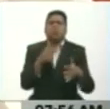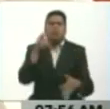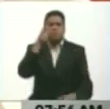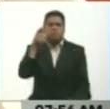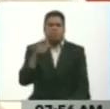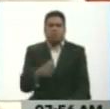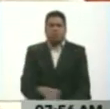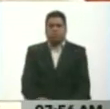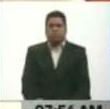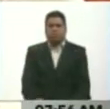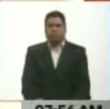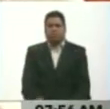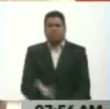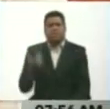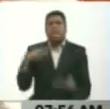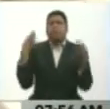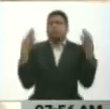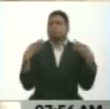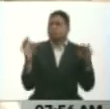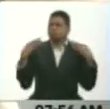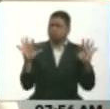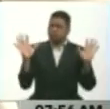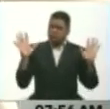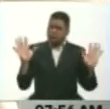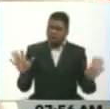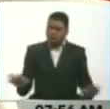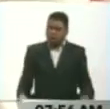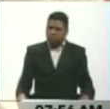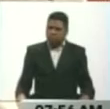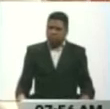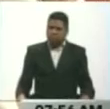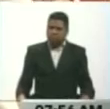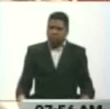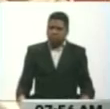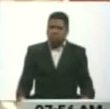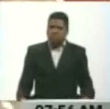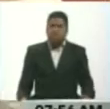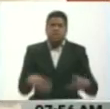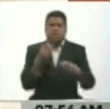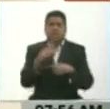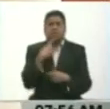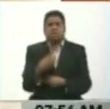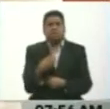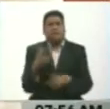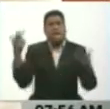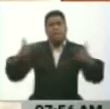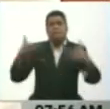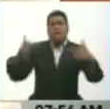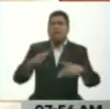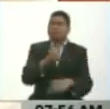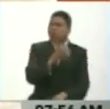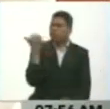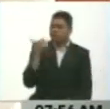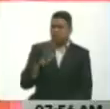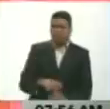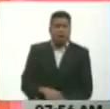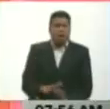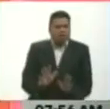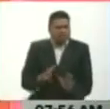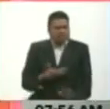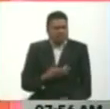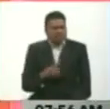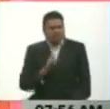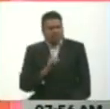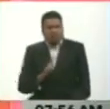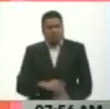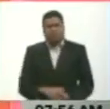sea una cuestión natural y se le atribuya al AMPA. Ya estemos acostumbrados. Ya estemos acostumbrados. Diputada, revisando ahora el rol que han